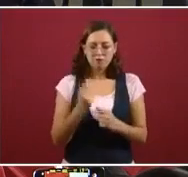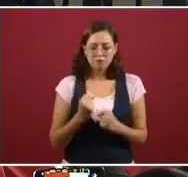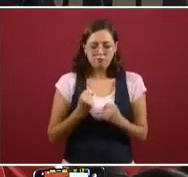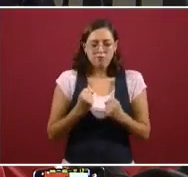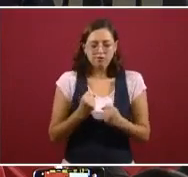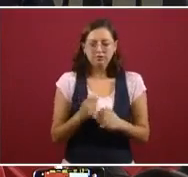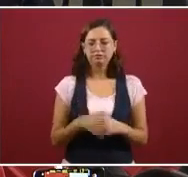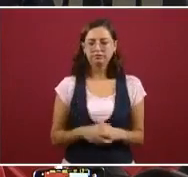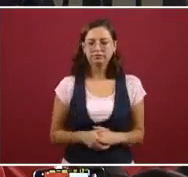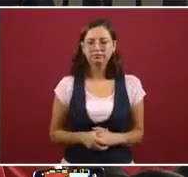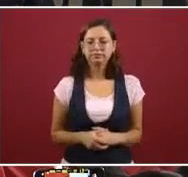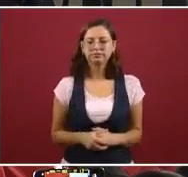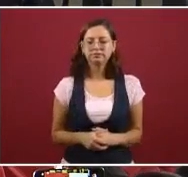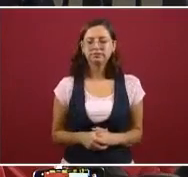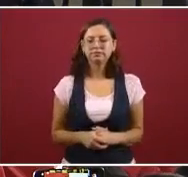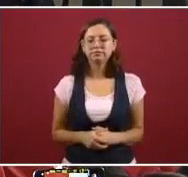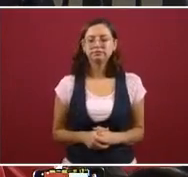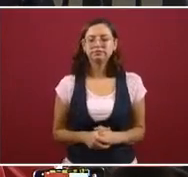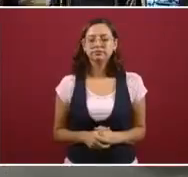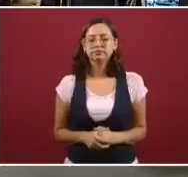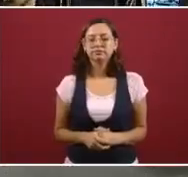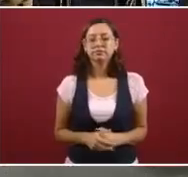a abrir